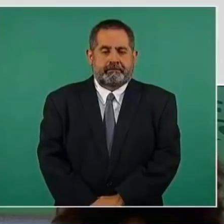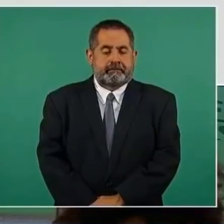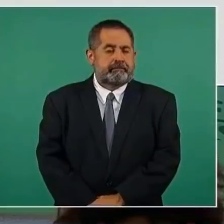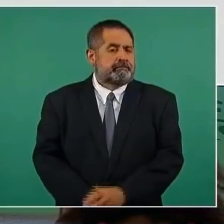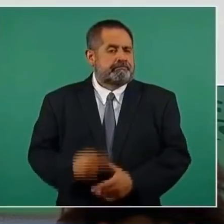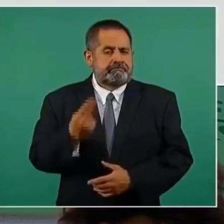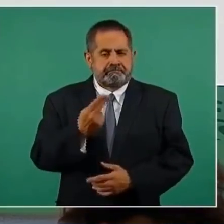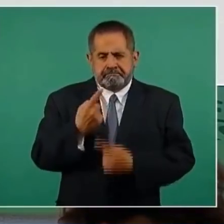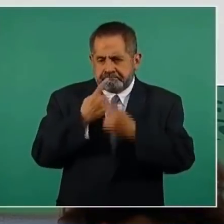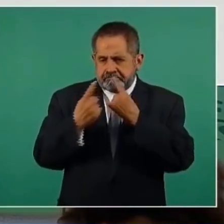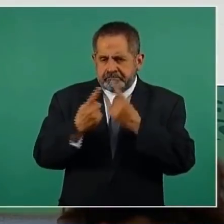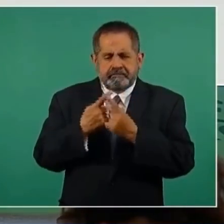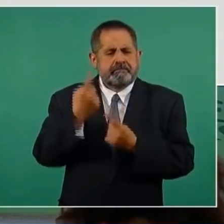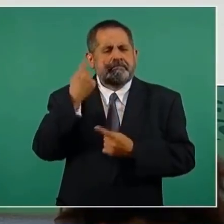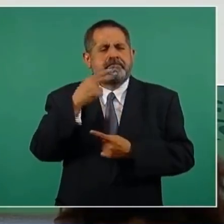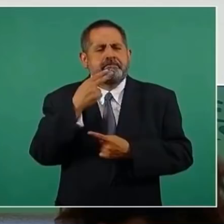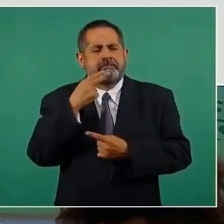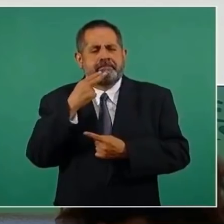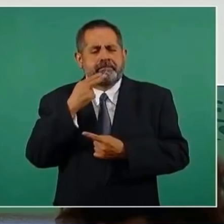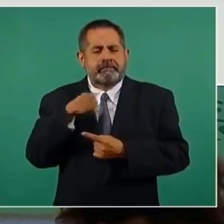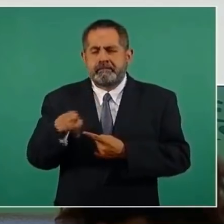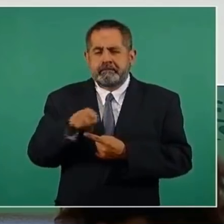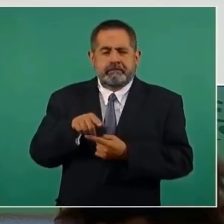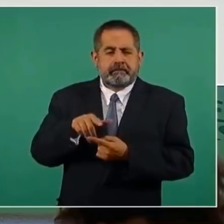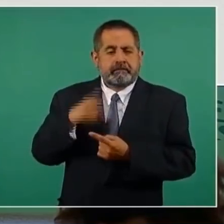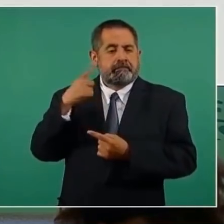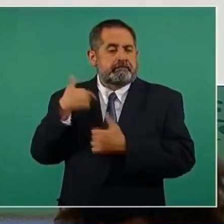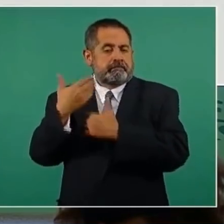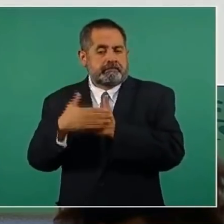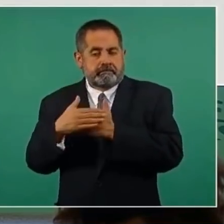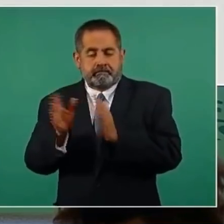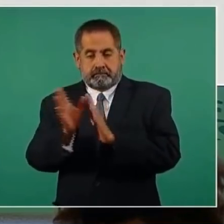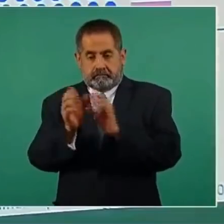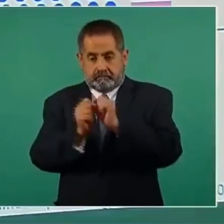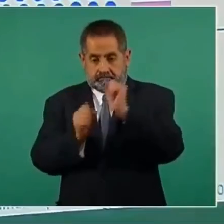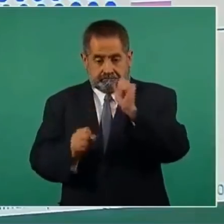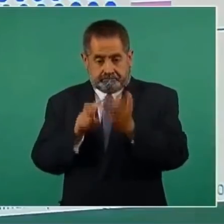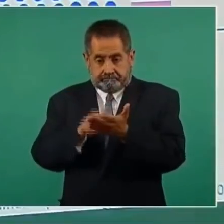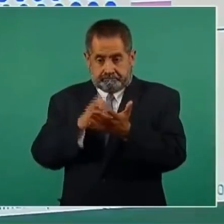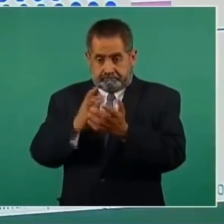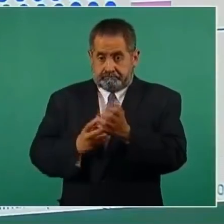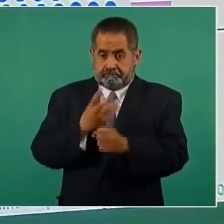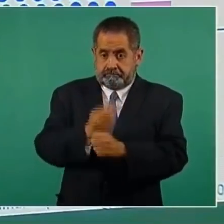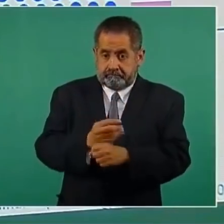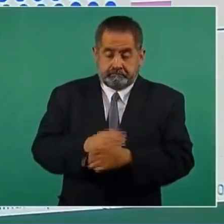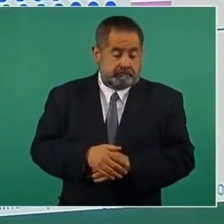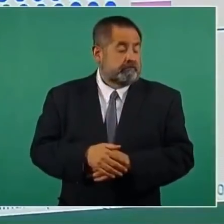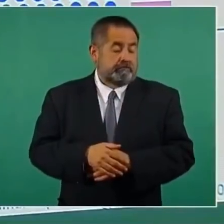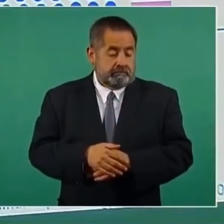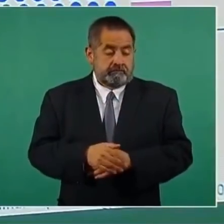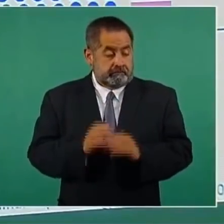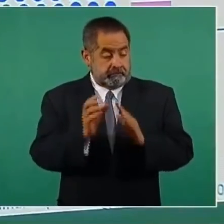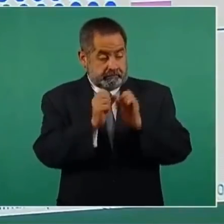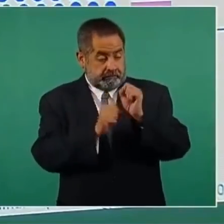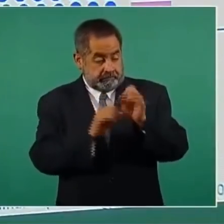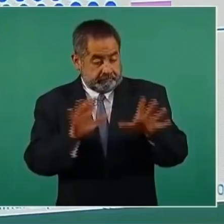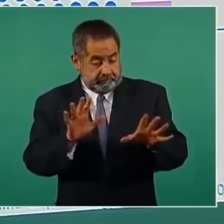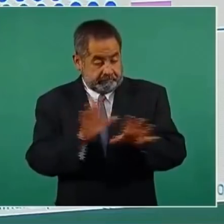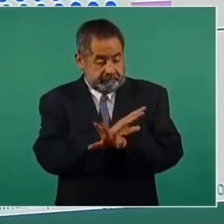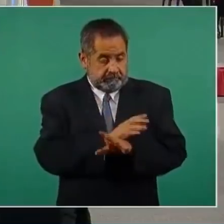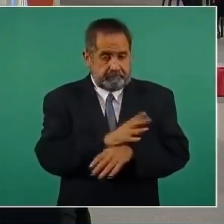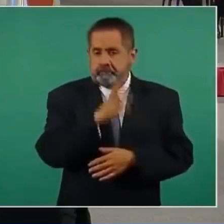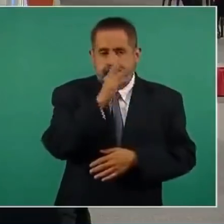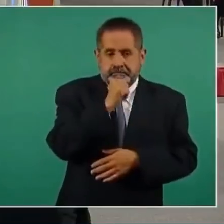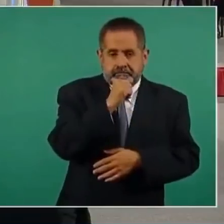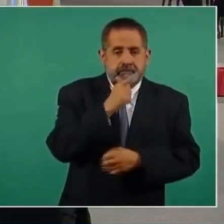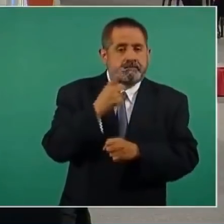¿Para qué es la mayoría calificada? Para reformar la Constitución. No se puede reformar la Constitución si no se tienen